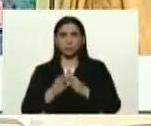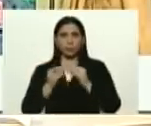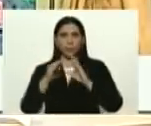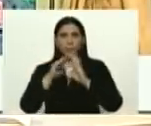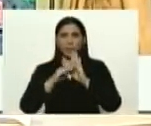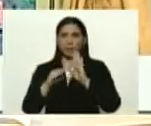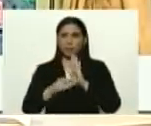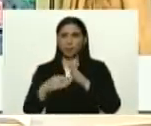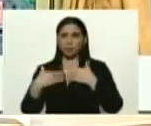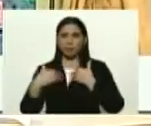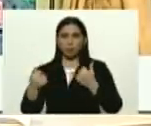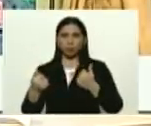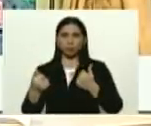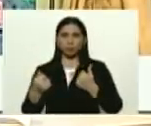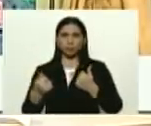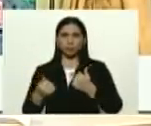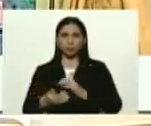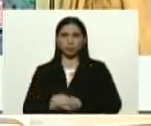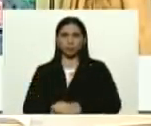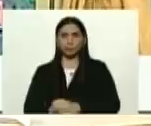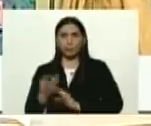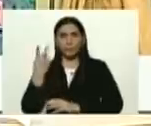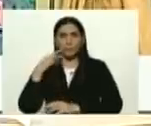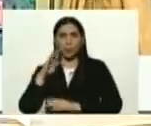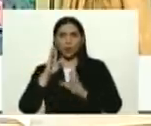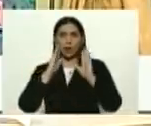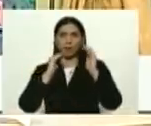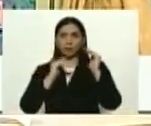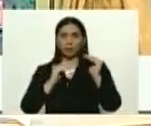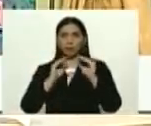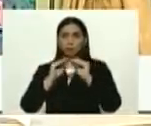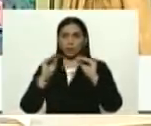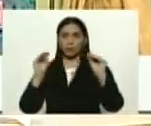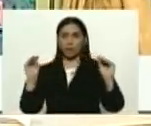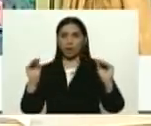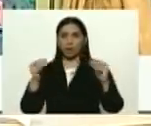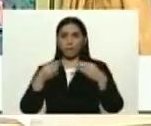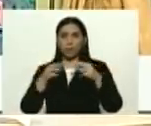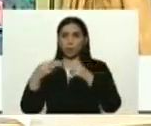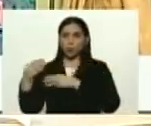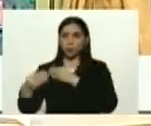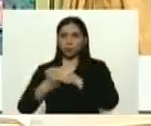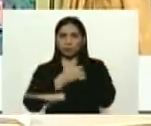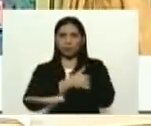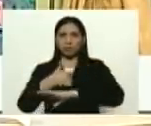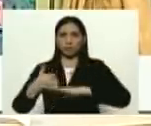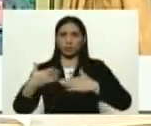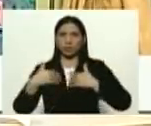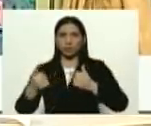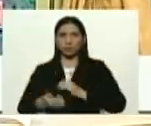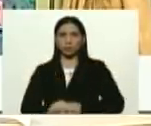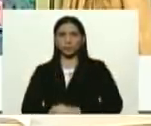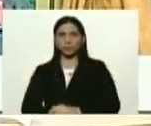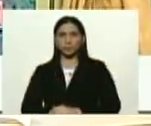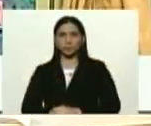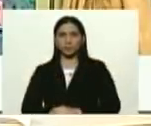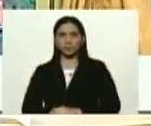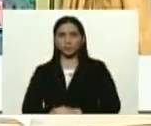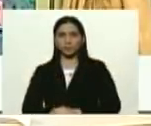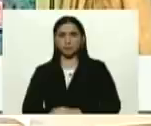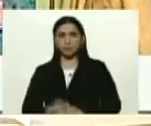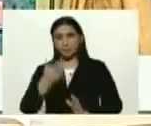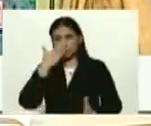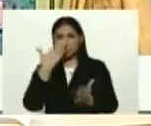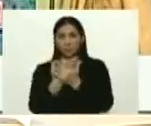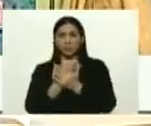medidas sanitarias, por atender los llamados públicos que se hacen desde las autoridades sanitarias, por